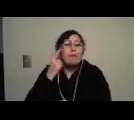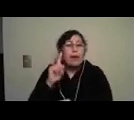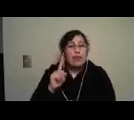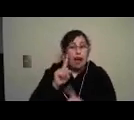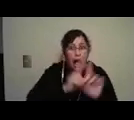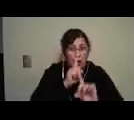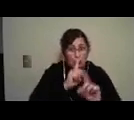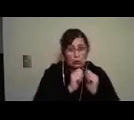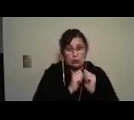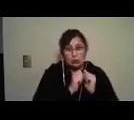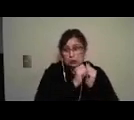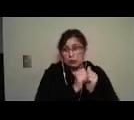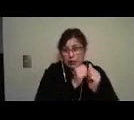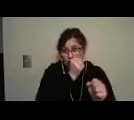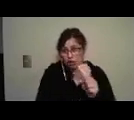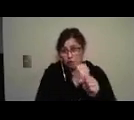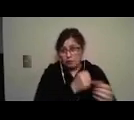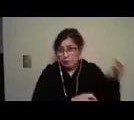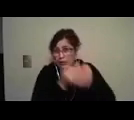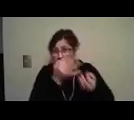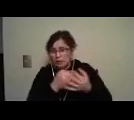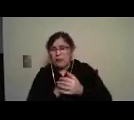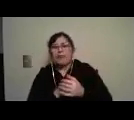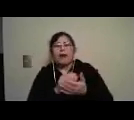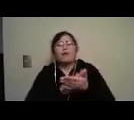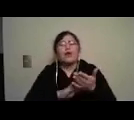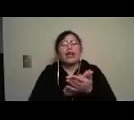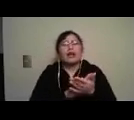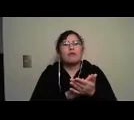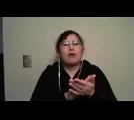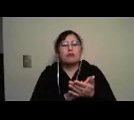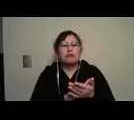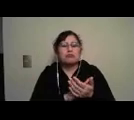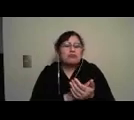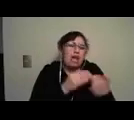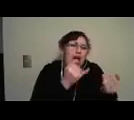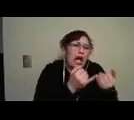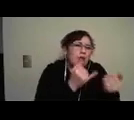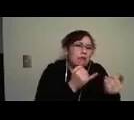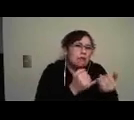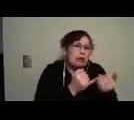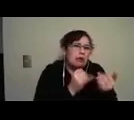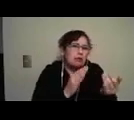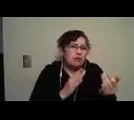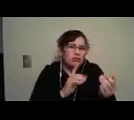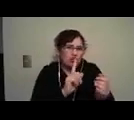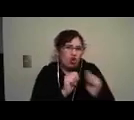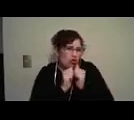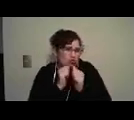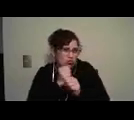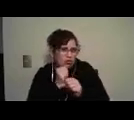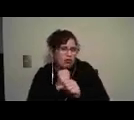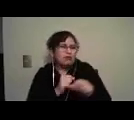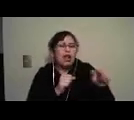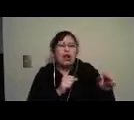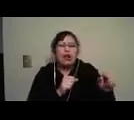el hábito de, amigos, ¿cierto? Que tienen el hábito de ir a ver a la abuelita, muchas veces cuando comienza a aparecer la enfermedad, nota que las comidas